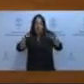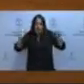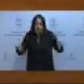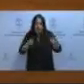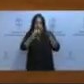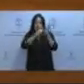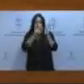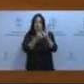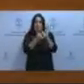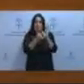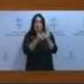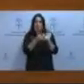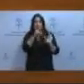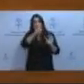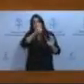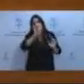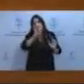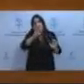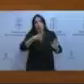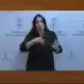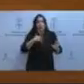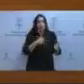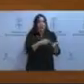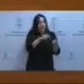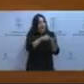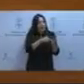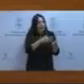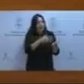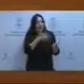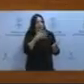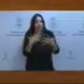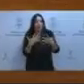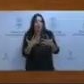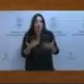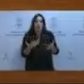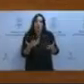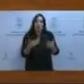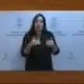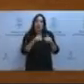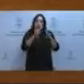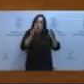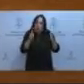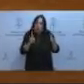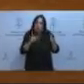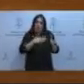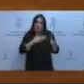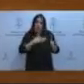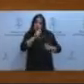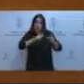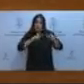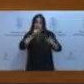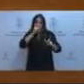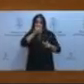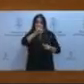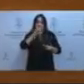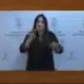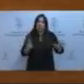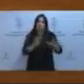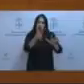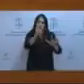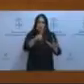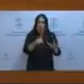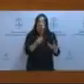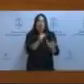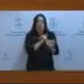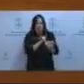2015, igual yo soy muy exigente y quiero que vayamos al ritmo de los mejores. Pero esto de las Cuevas Patrimonio de la Humanidad se anunció en 2008. Seguimos esperando un plan